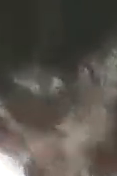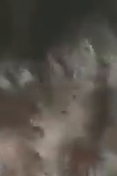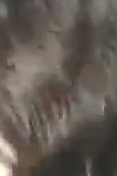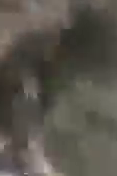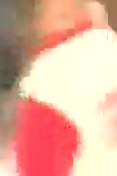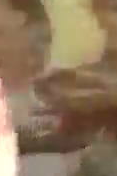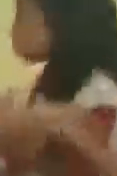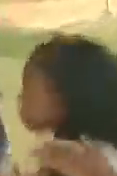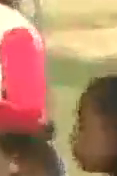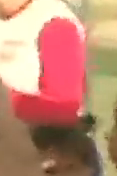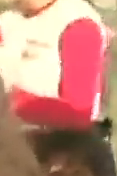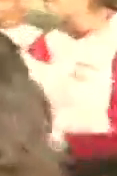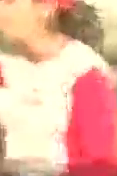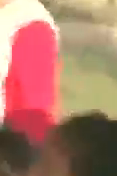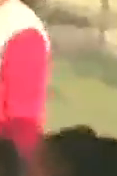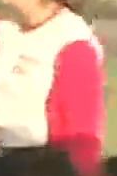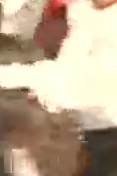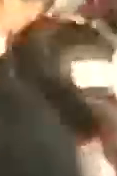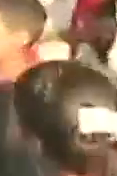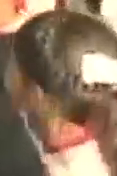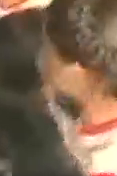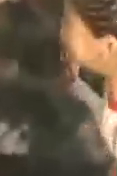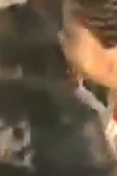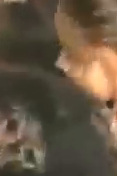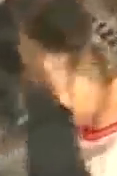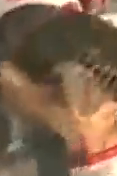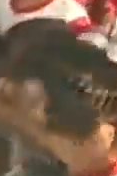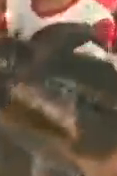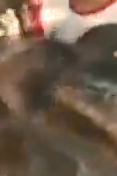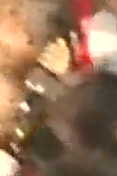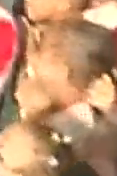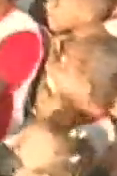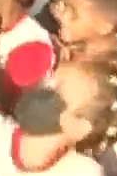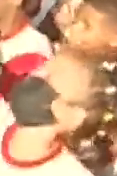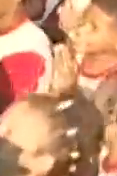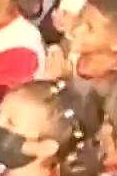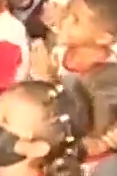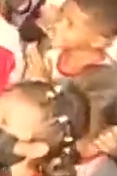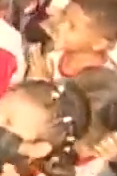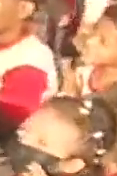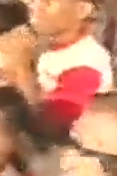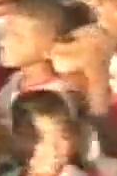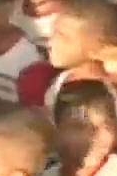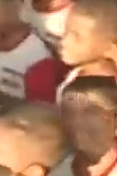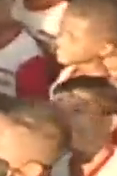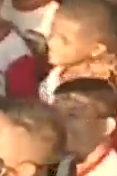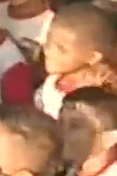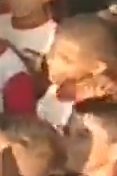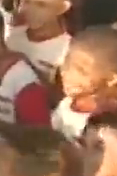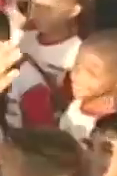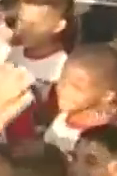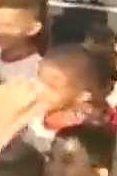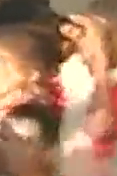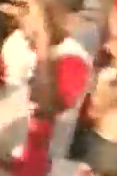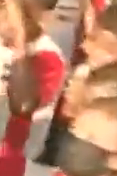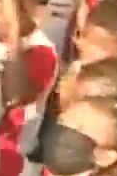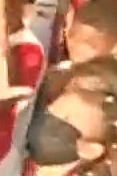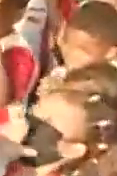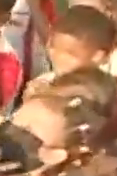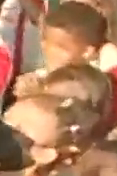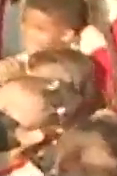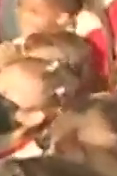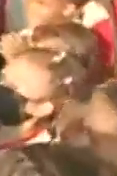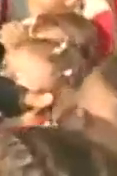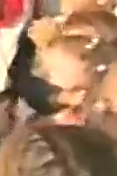Hugo Chávez, los niños y niñas de la escuela Maestra Isabel González, quienes recitan unos versos